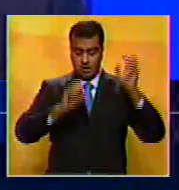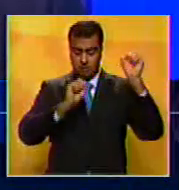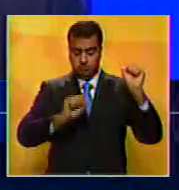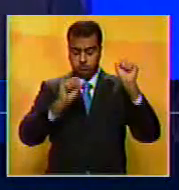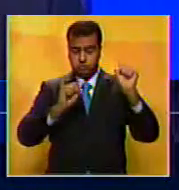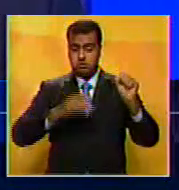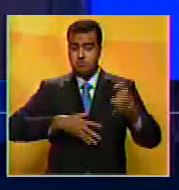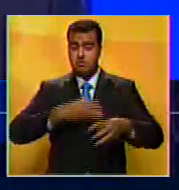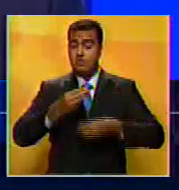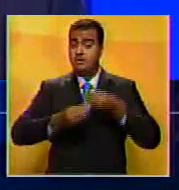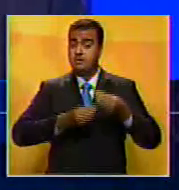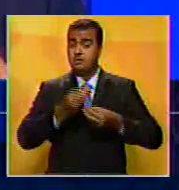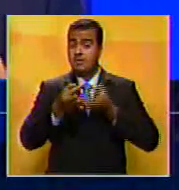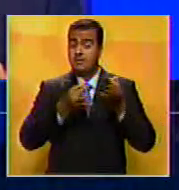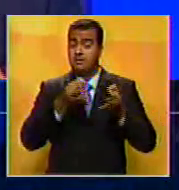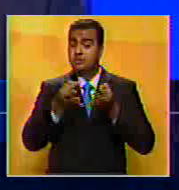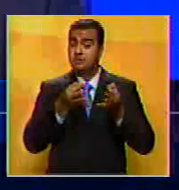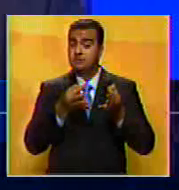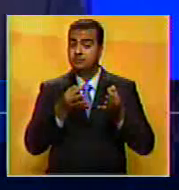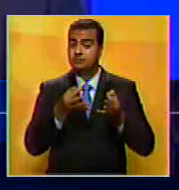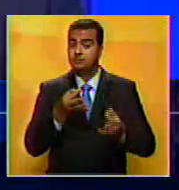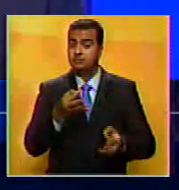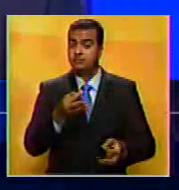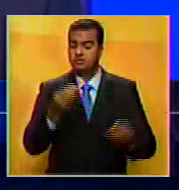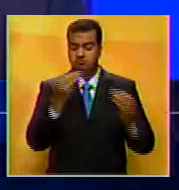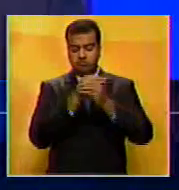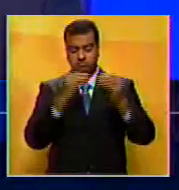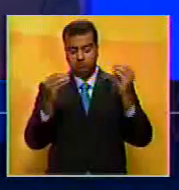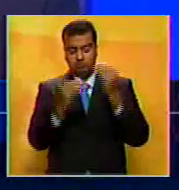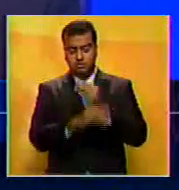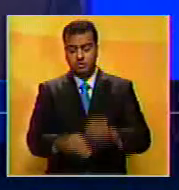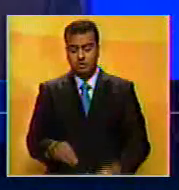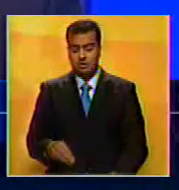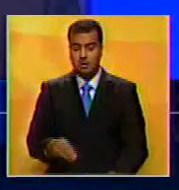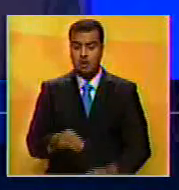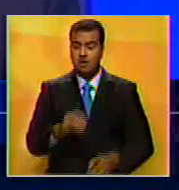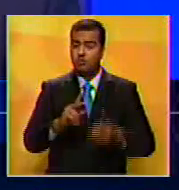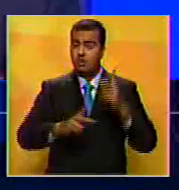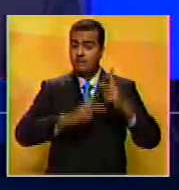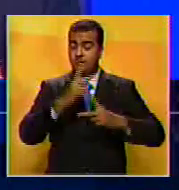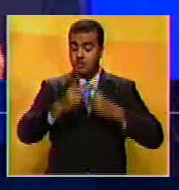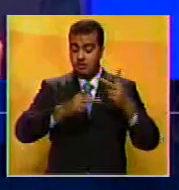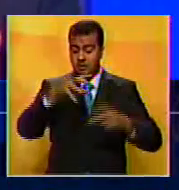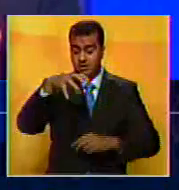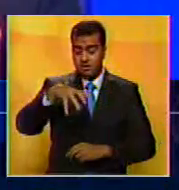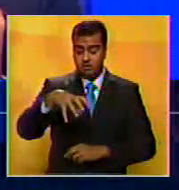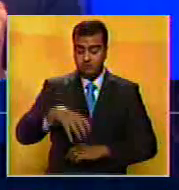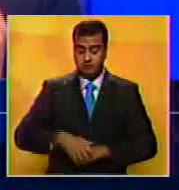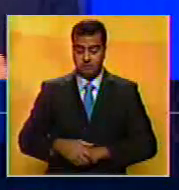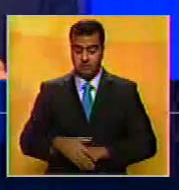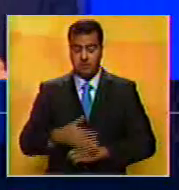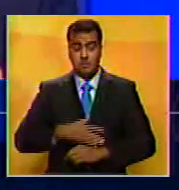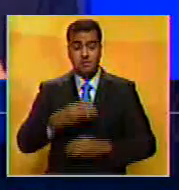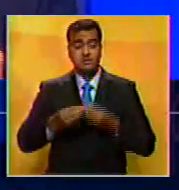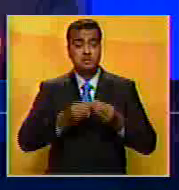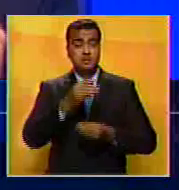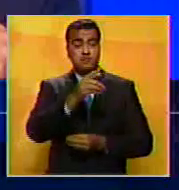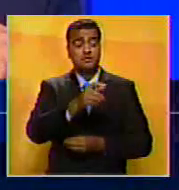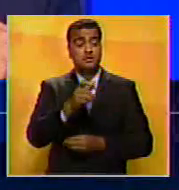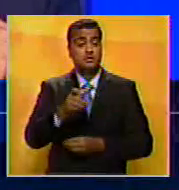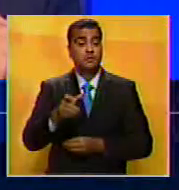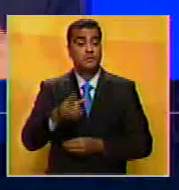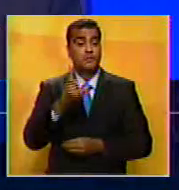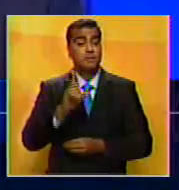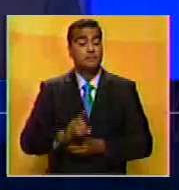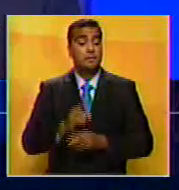darse en el marco de una expresión genuina por un descontento respecto a alguna política del Estado se dé en términos cívicos y en